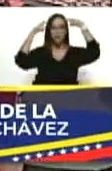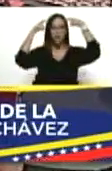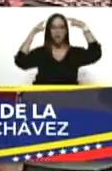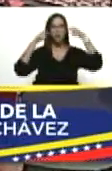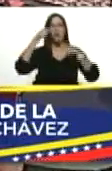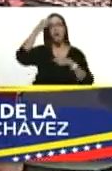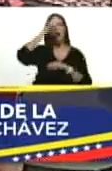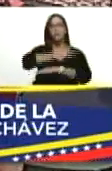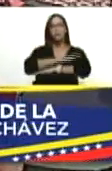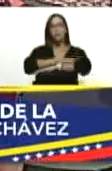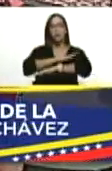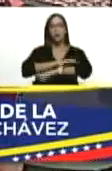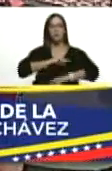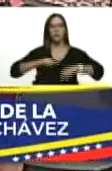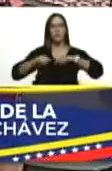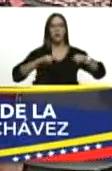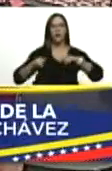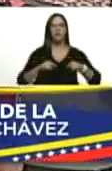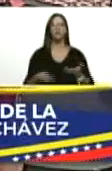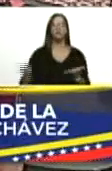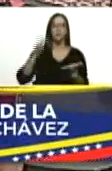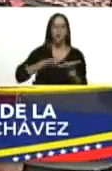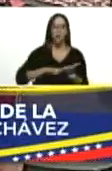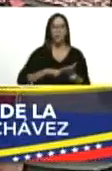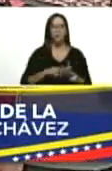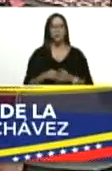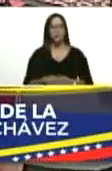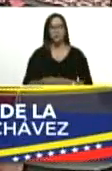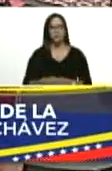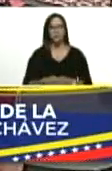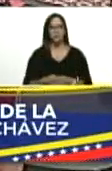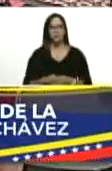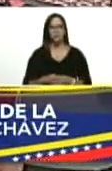su puesto de mando nuevamente.